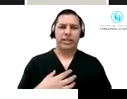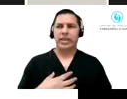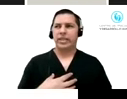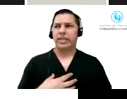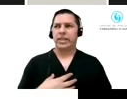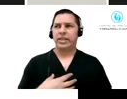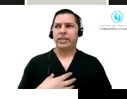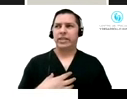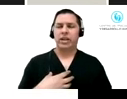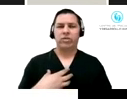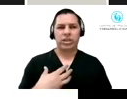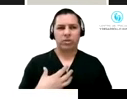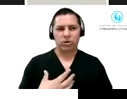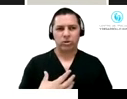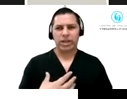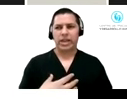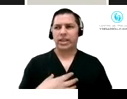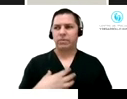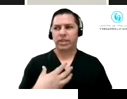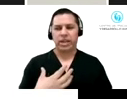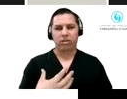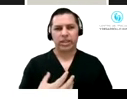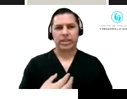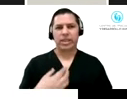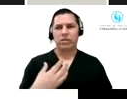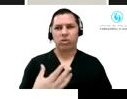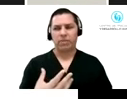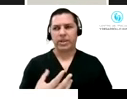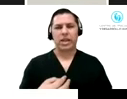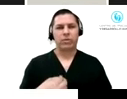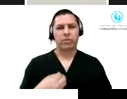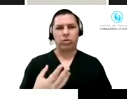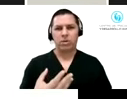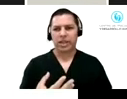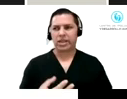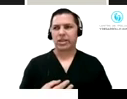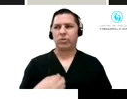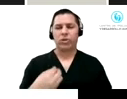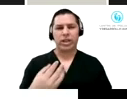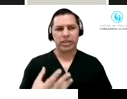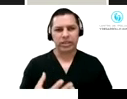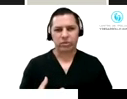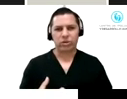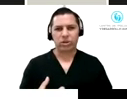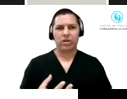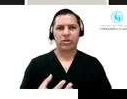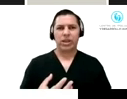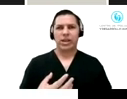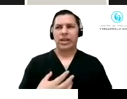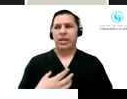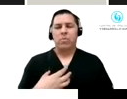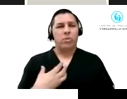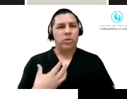afectivas, que es darnos esa oportunidad de expresar lo que sentimos, lo que pensamos, pero de una manera segura, sin ser